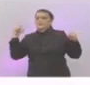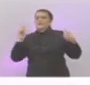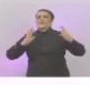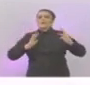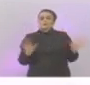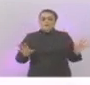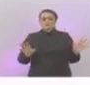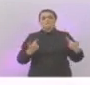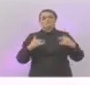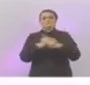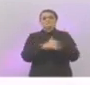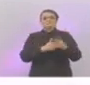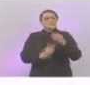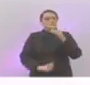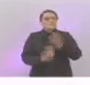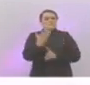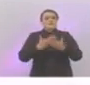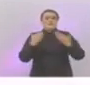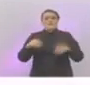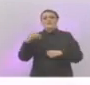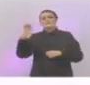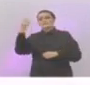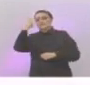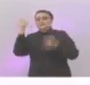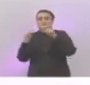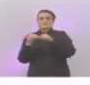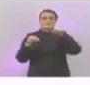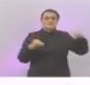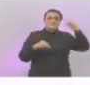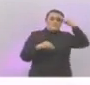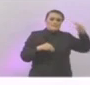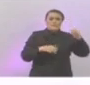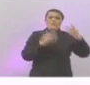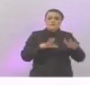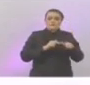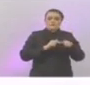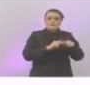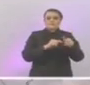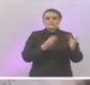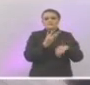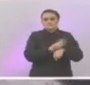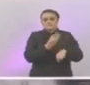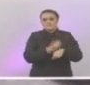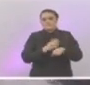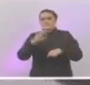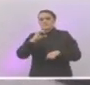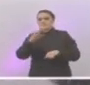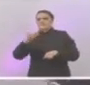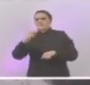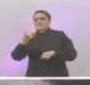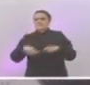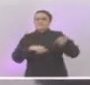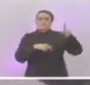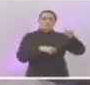quedó lista y como nueva, y San Luis Matehuala, que está en marcha. Los nuevos entronques de Cerro Gordo y Logistic en